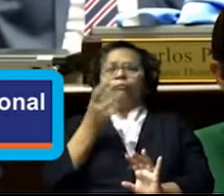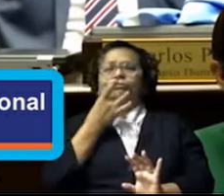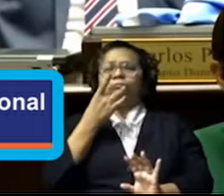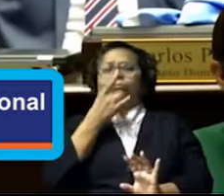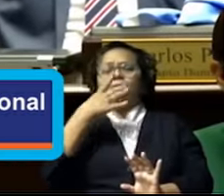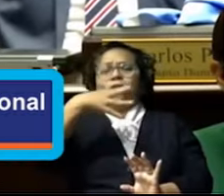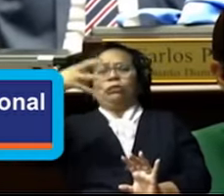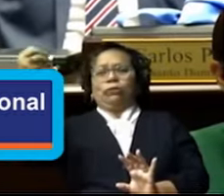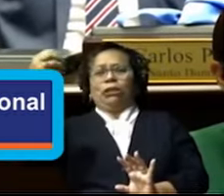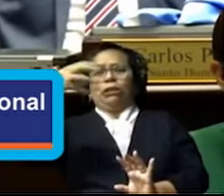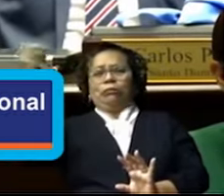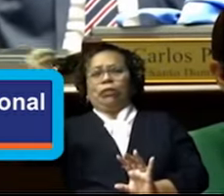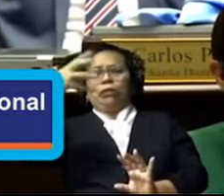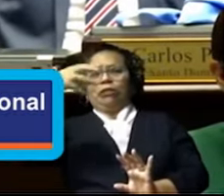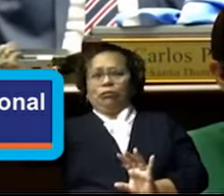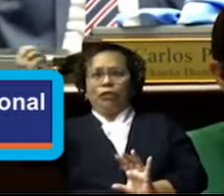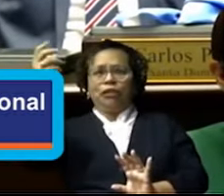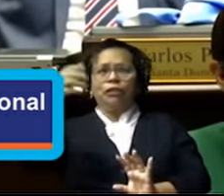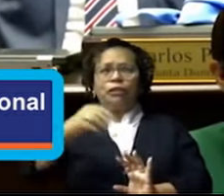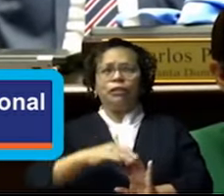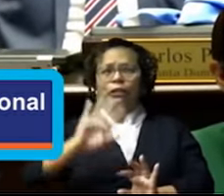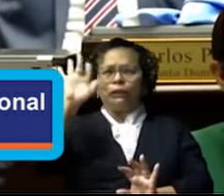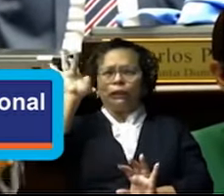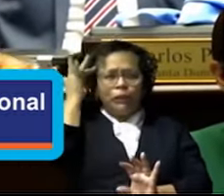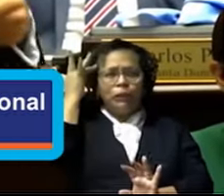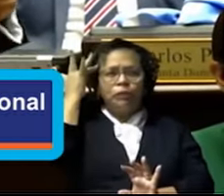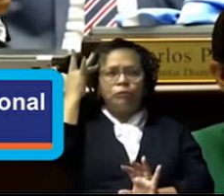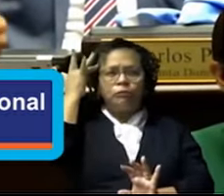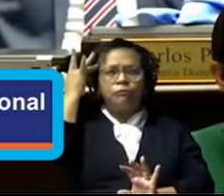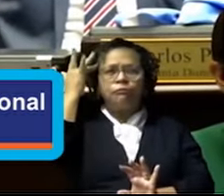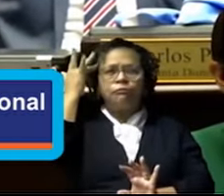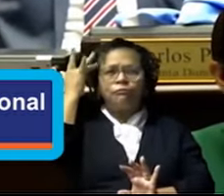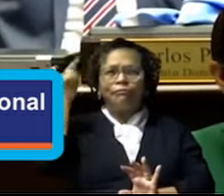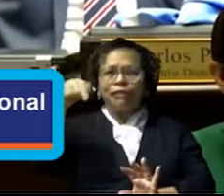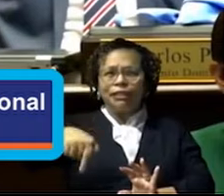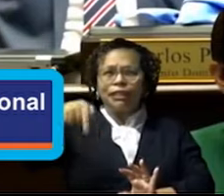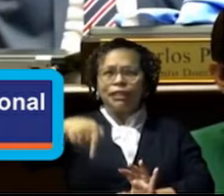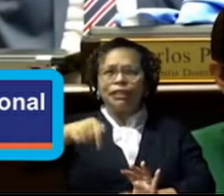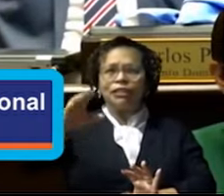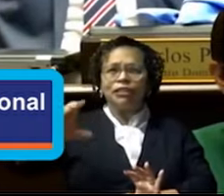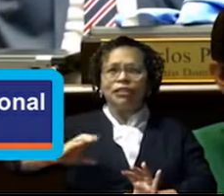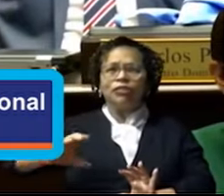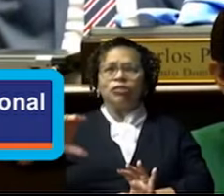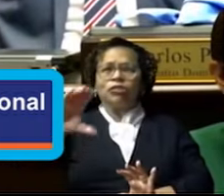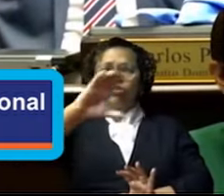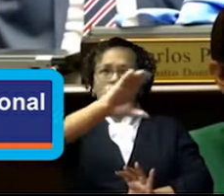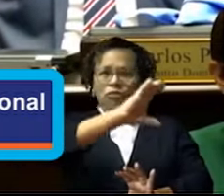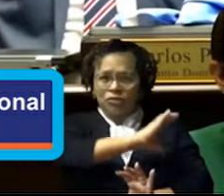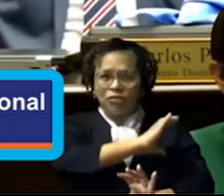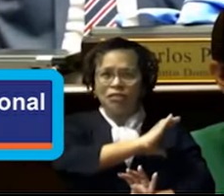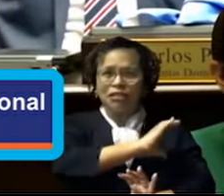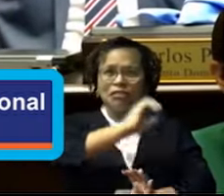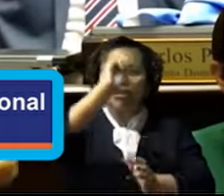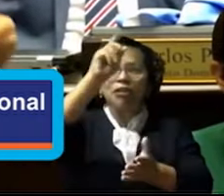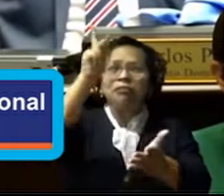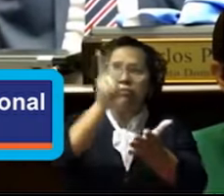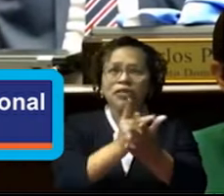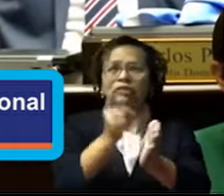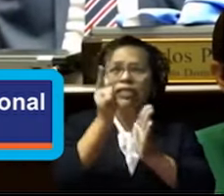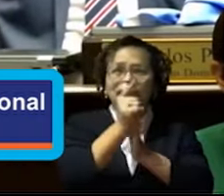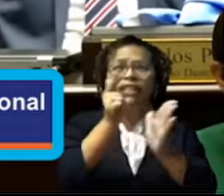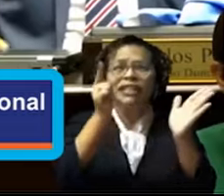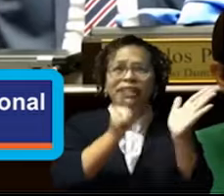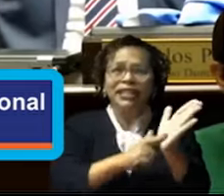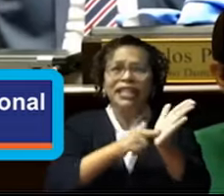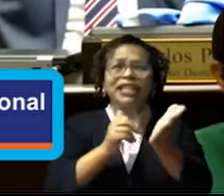óigase bien con J, la gente está harta de que este Congreso Nacional no apruebe las leyes, las normativas que